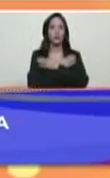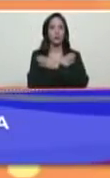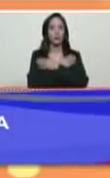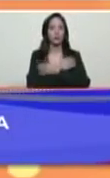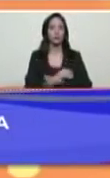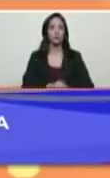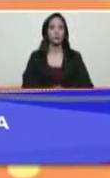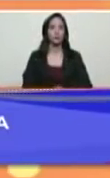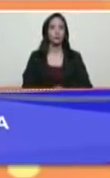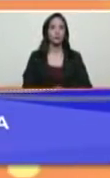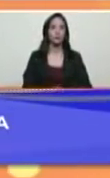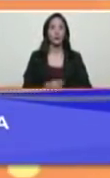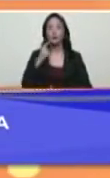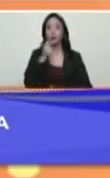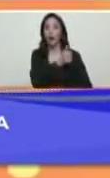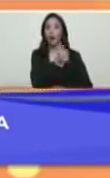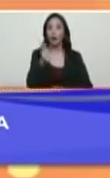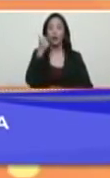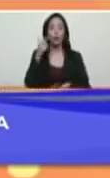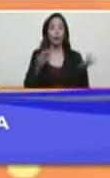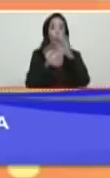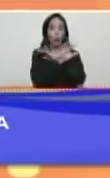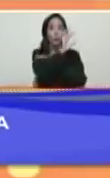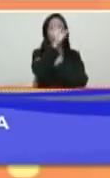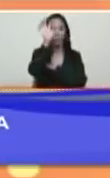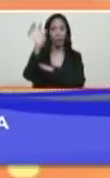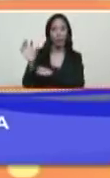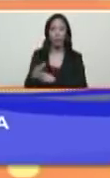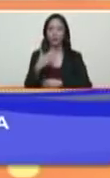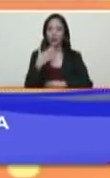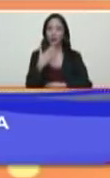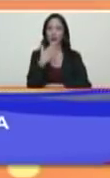a todos los países, darle las gracias.